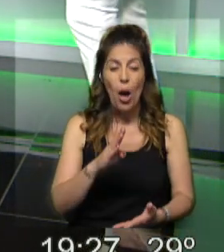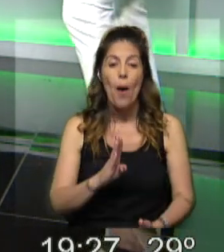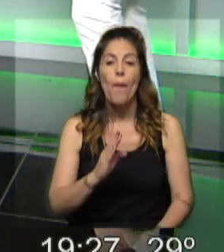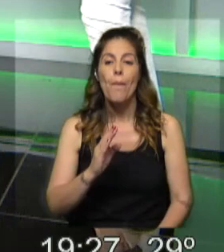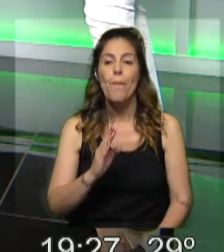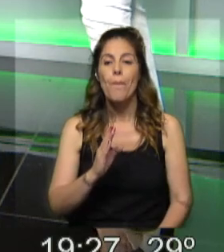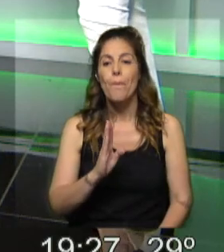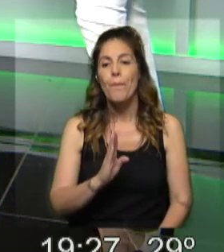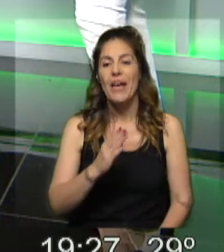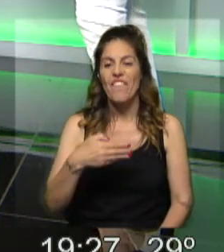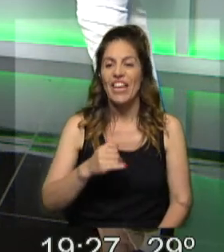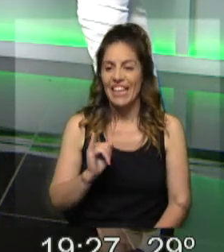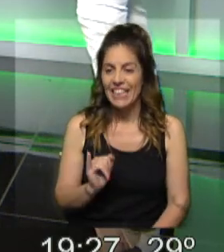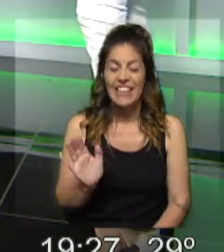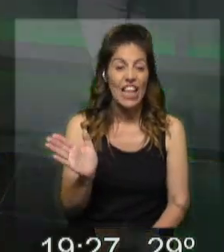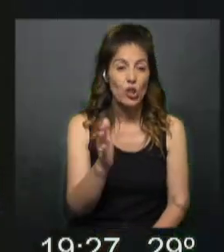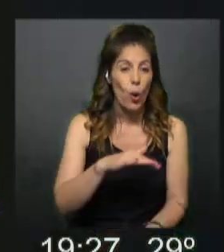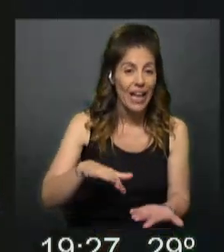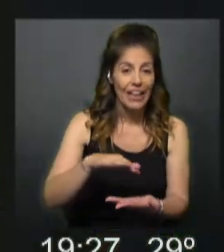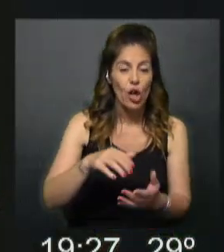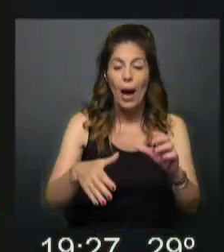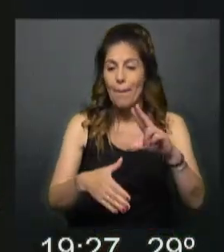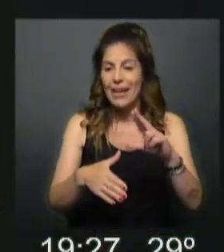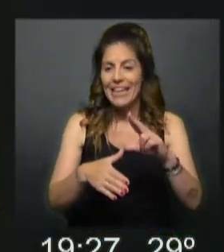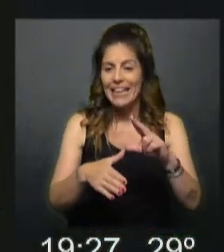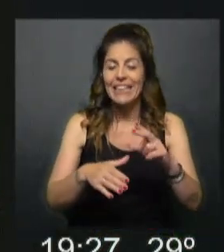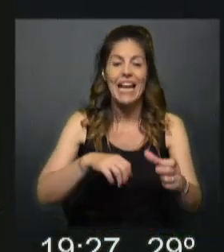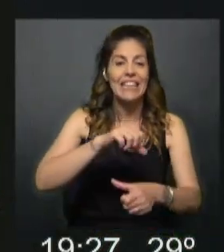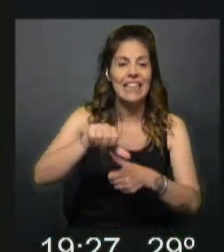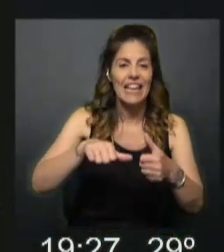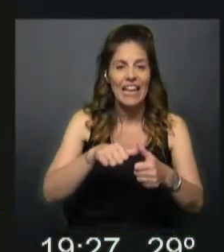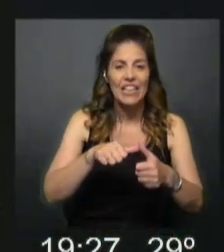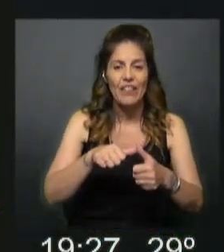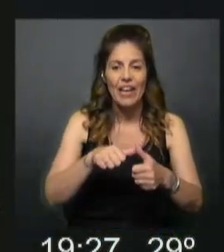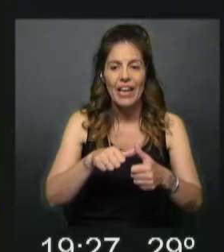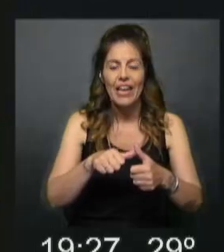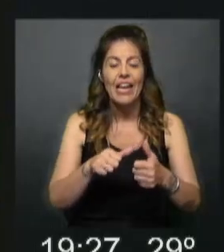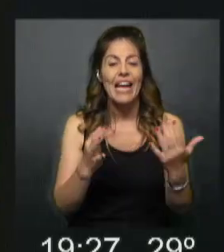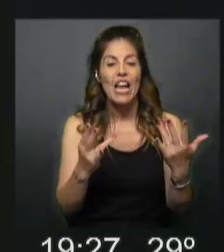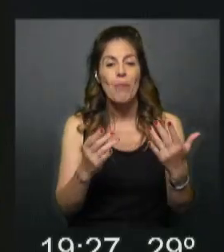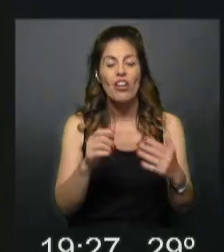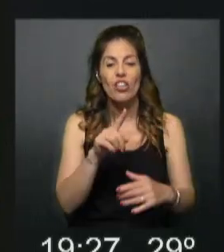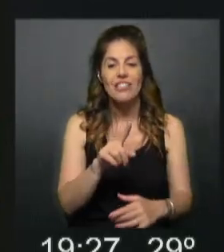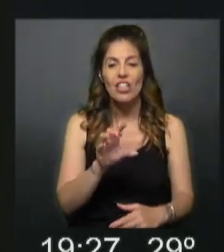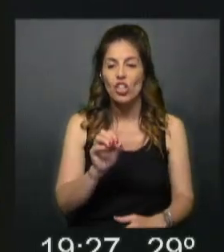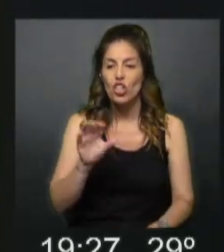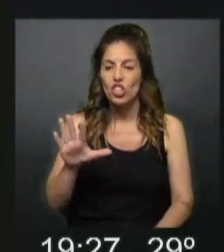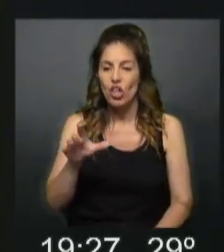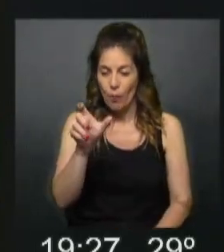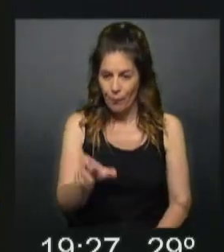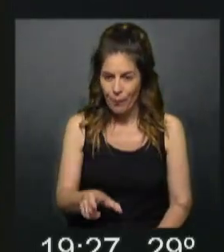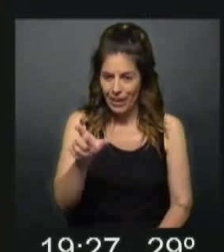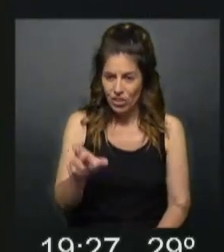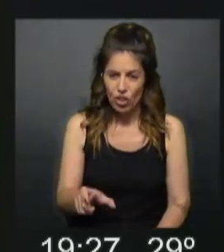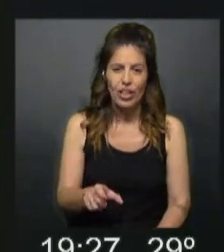la región América Latina y el Caribe en manos de 105 personas porque acá tenes la evolución del número de los famosos 1 millonarios